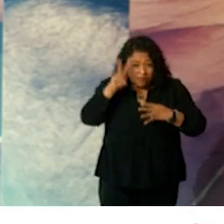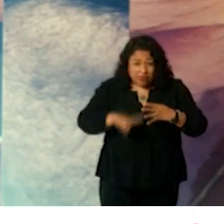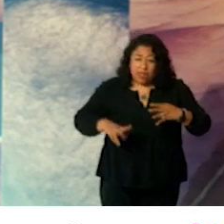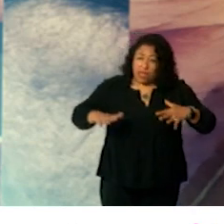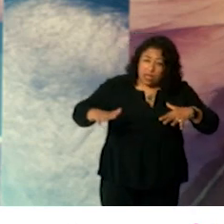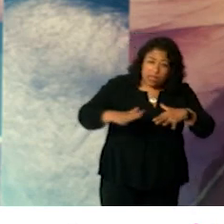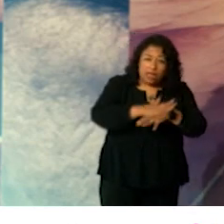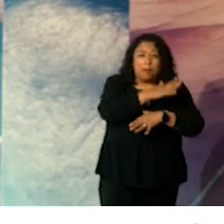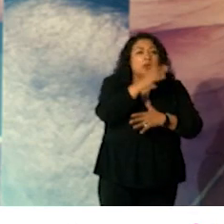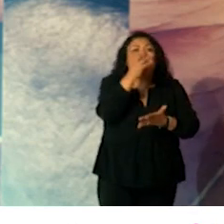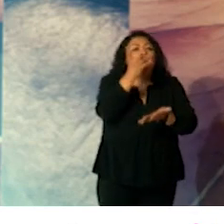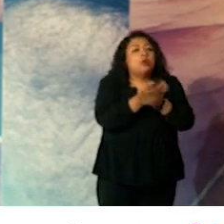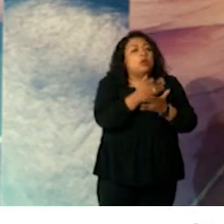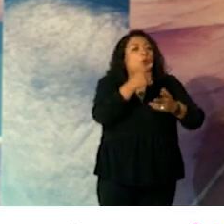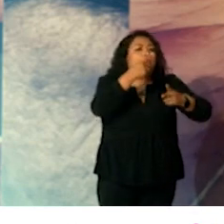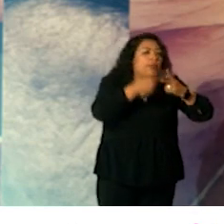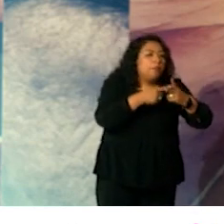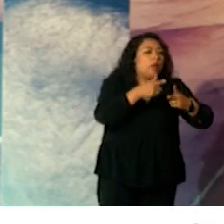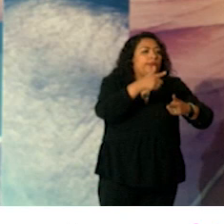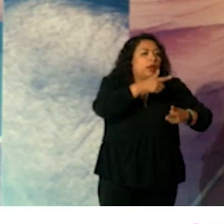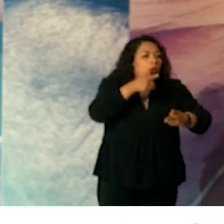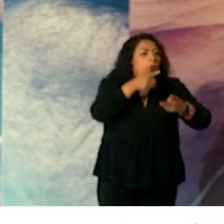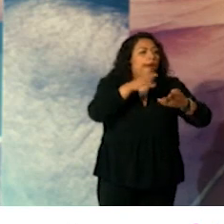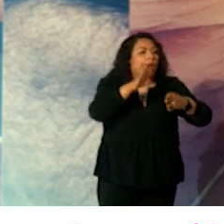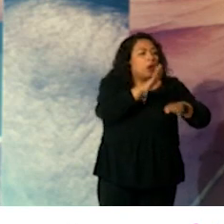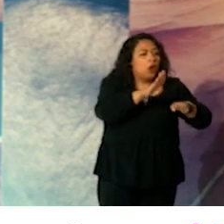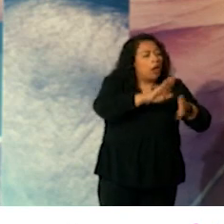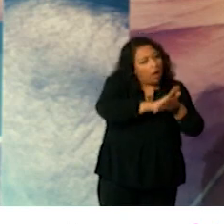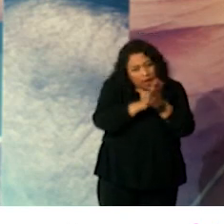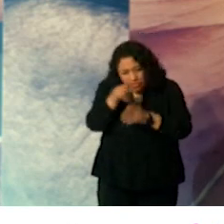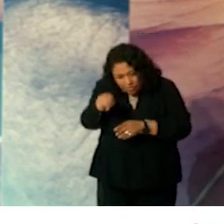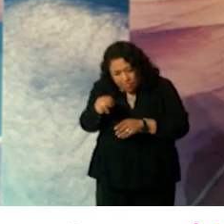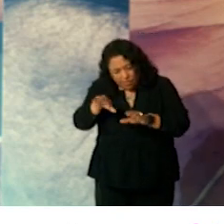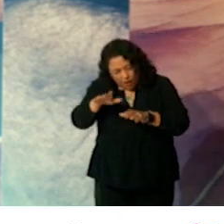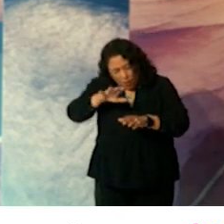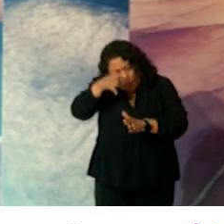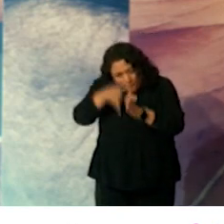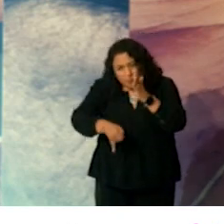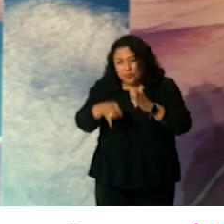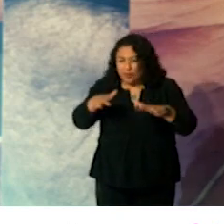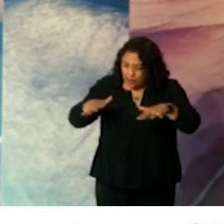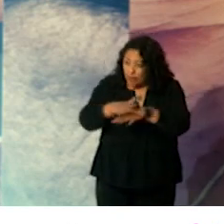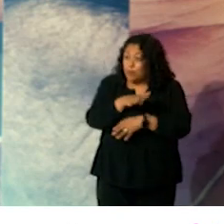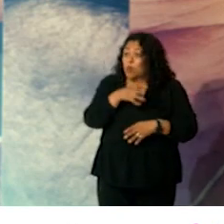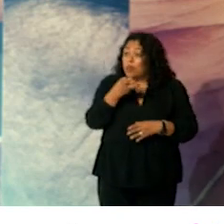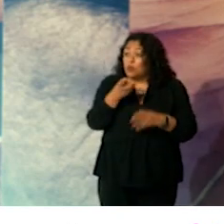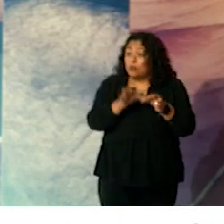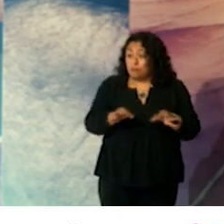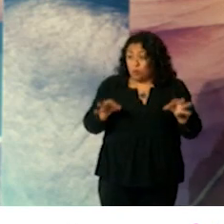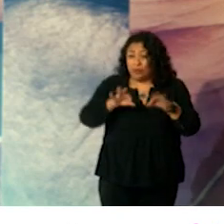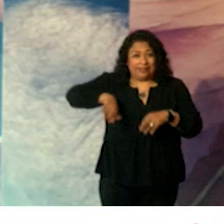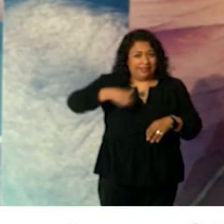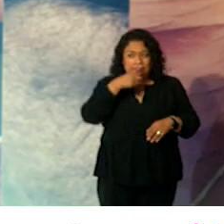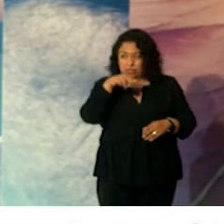la matemática, lenguaje y biología hace el cambio, realmente hace el cambio. Hablar de género, hablar de perspectiva de género, de importancia, de, como decía